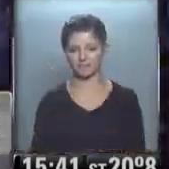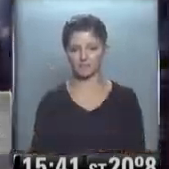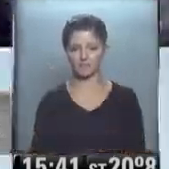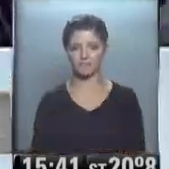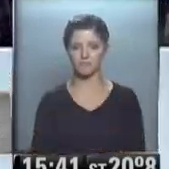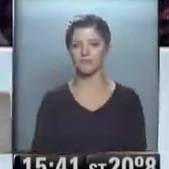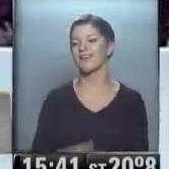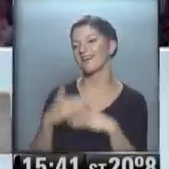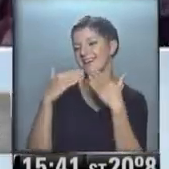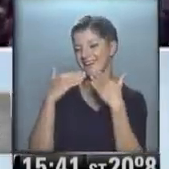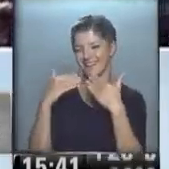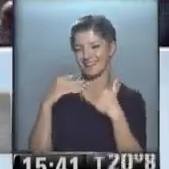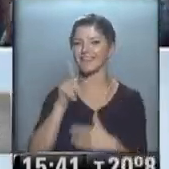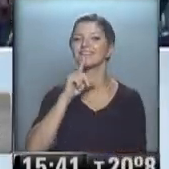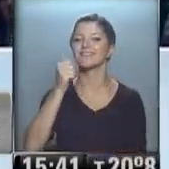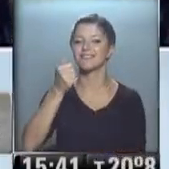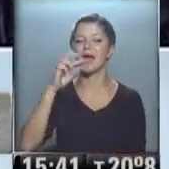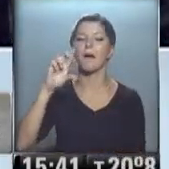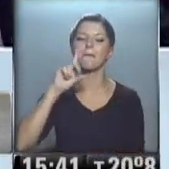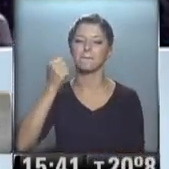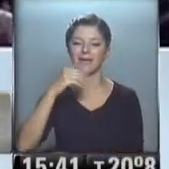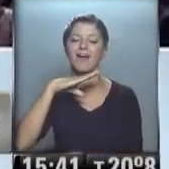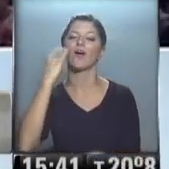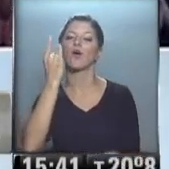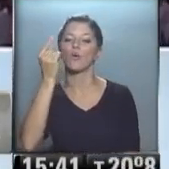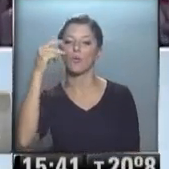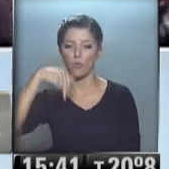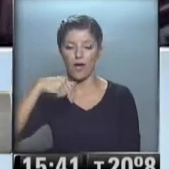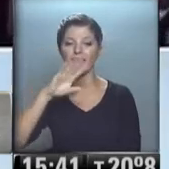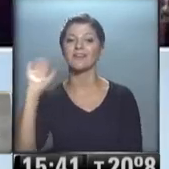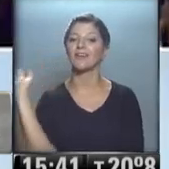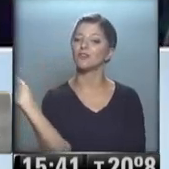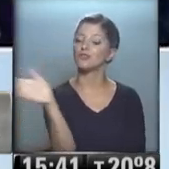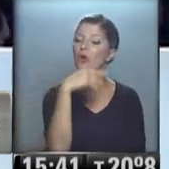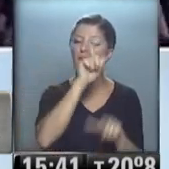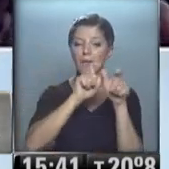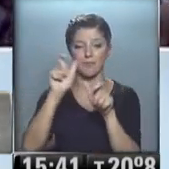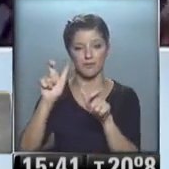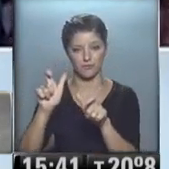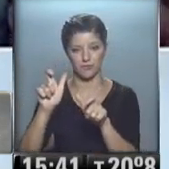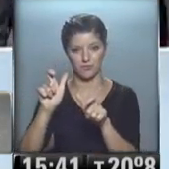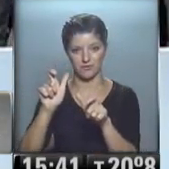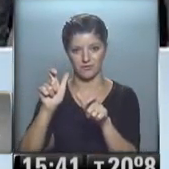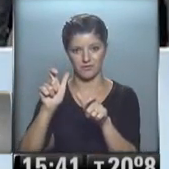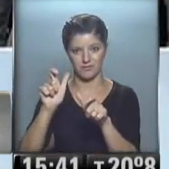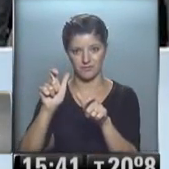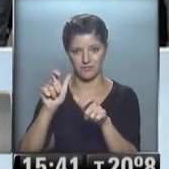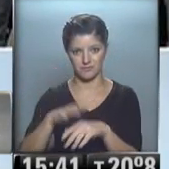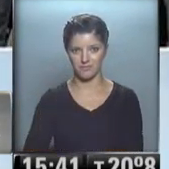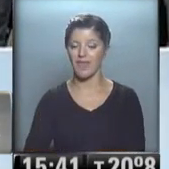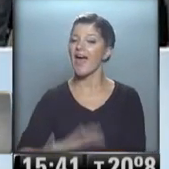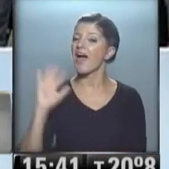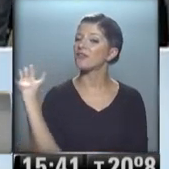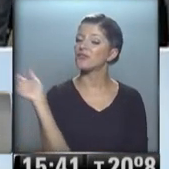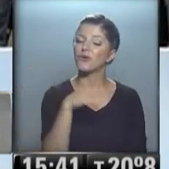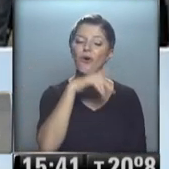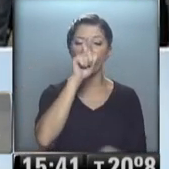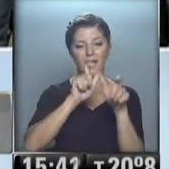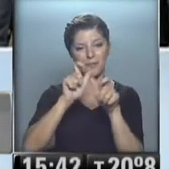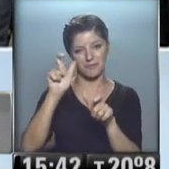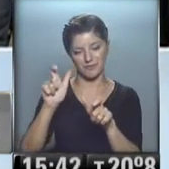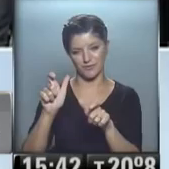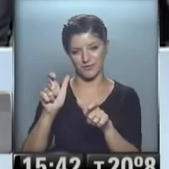Presidenta. Gracias, Juan, y gracias a todos. A todos los habitantes. A usted. A todos los habitantes